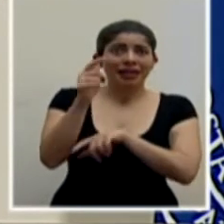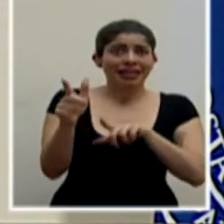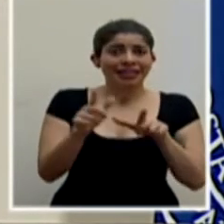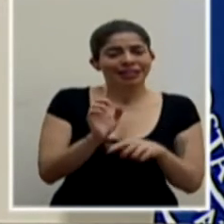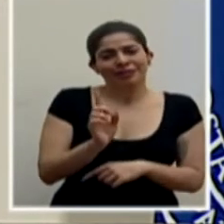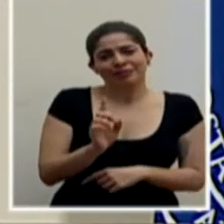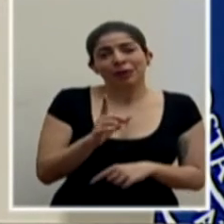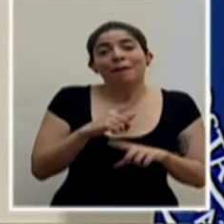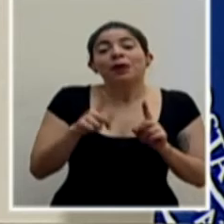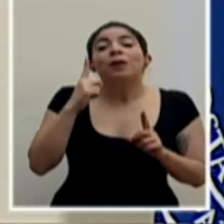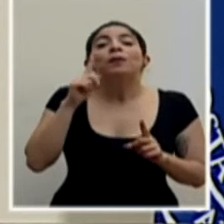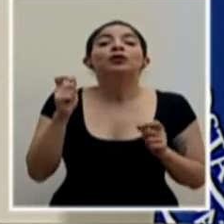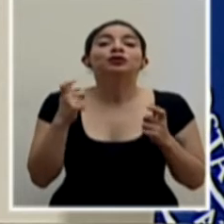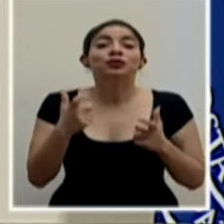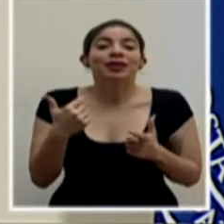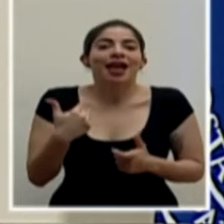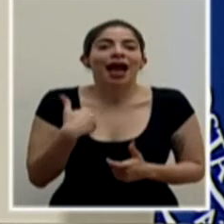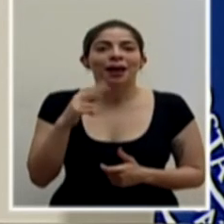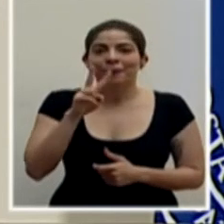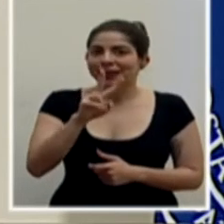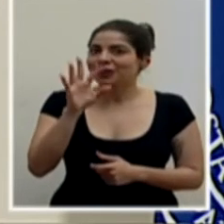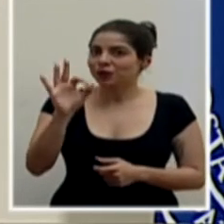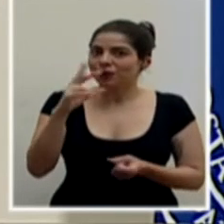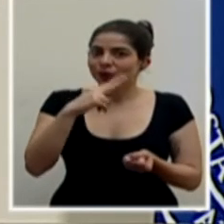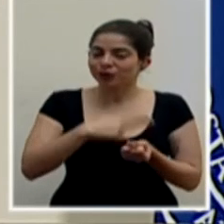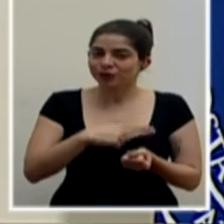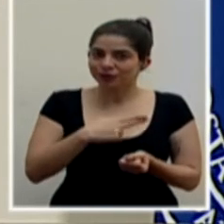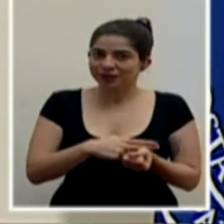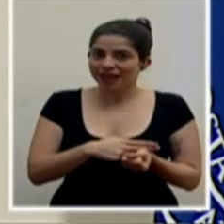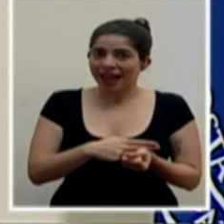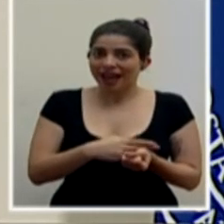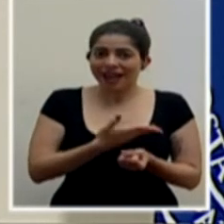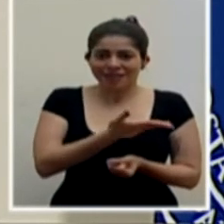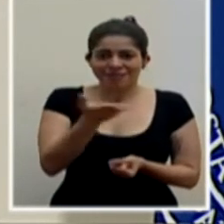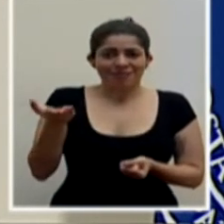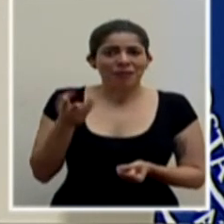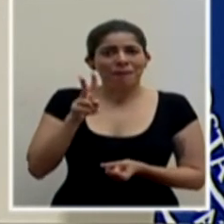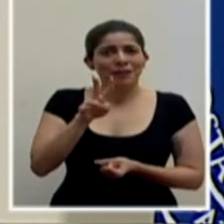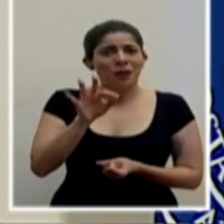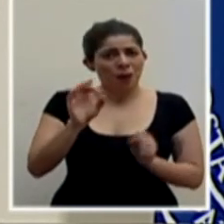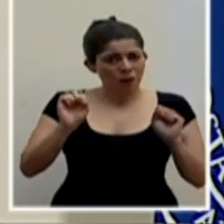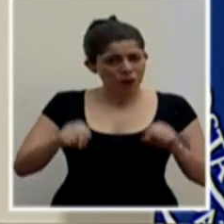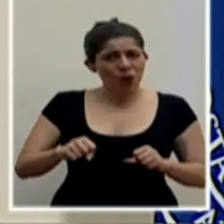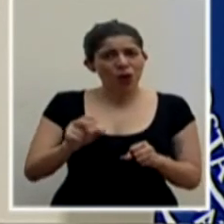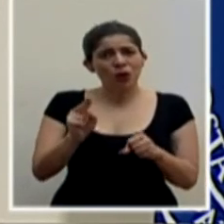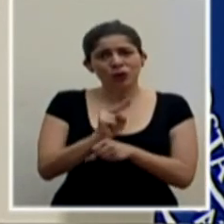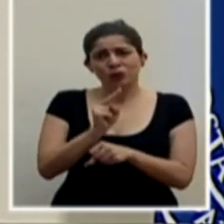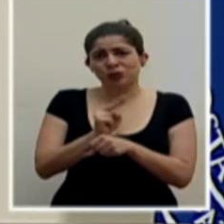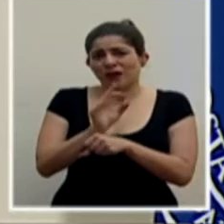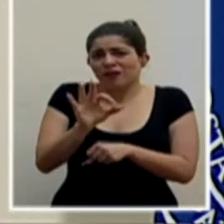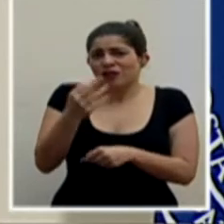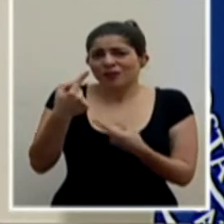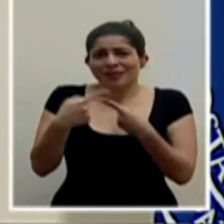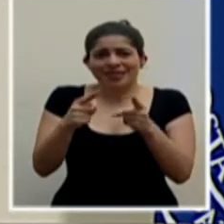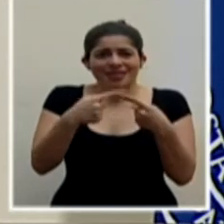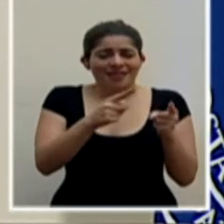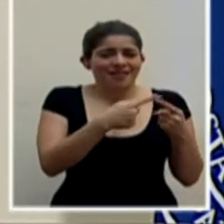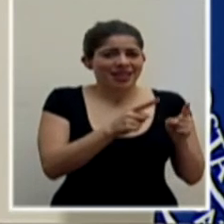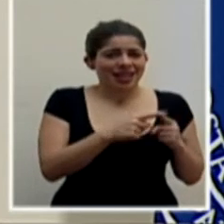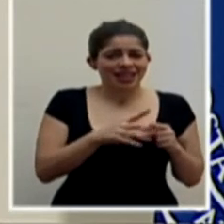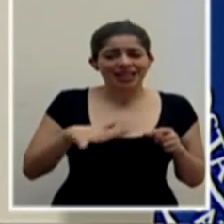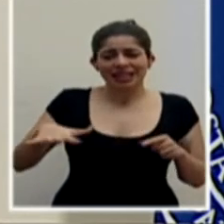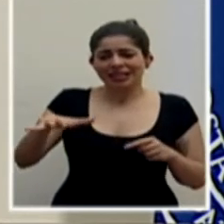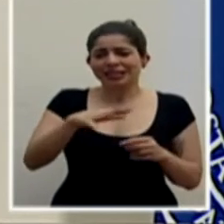pero afortunadamente tenemos 29 hospitales que podemos utilizar de diferentes maneras y de una